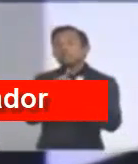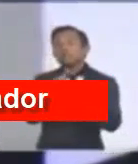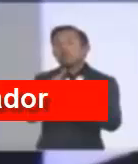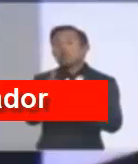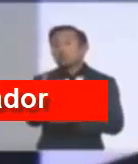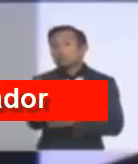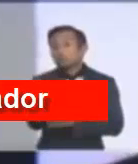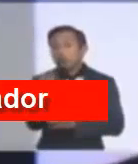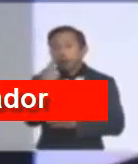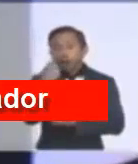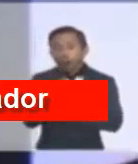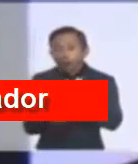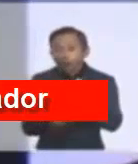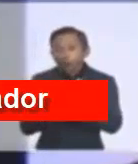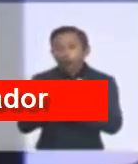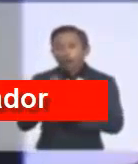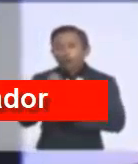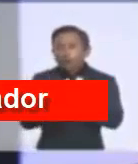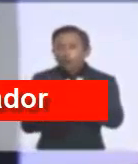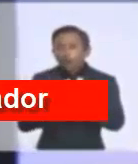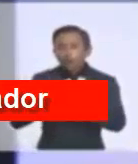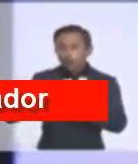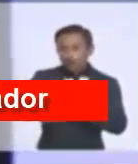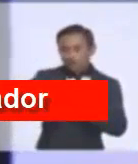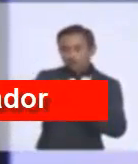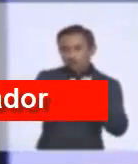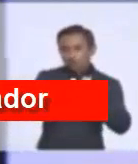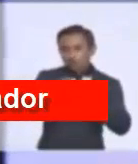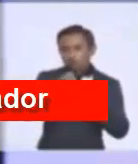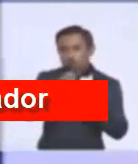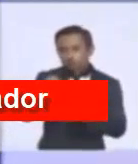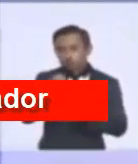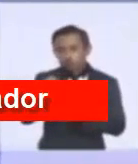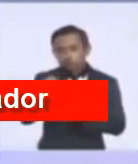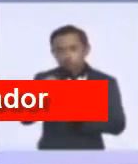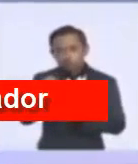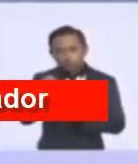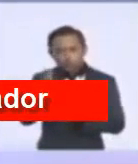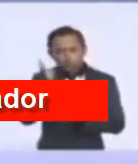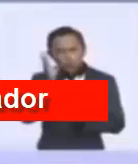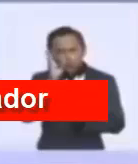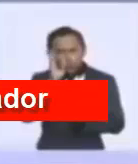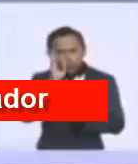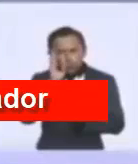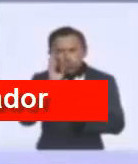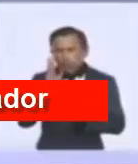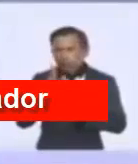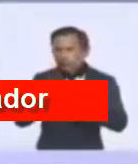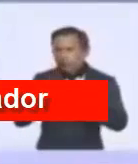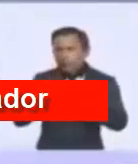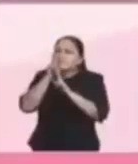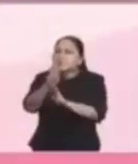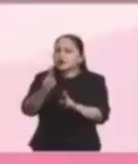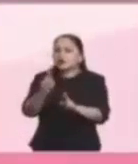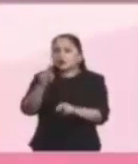de encontrar la paz y acabar con la impunidad para poder encontrar un país de paz y no de